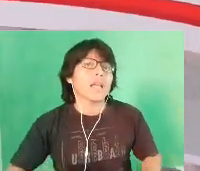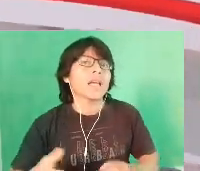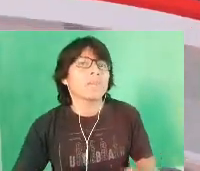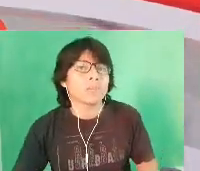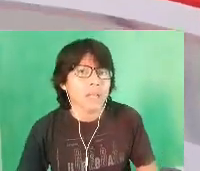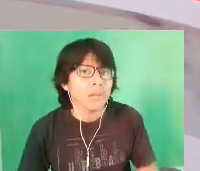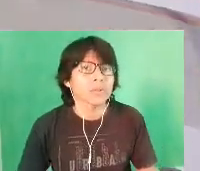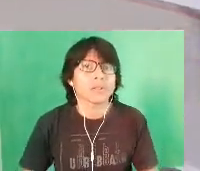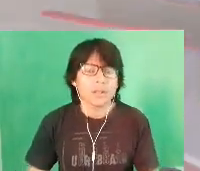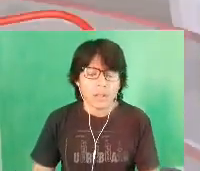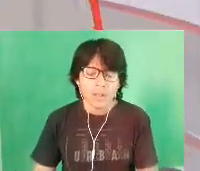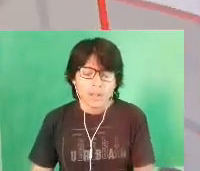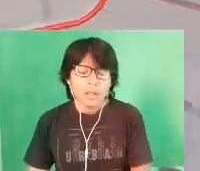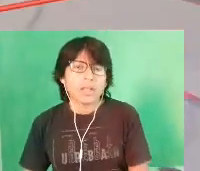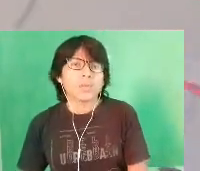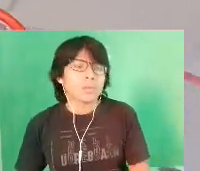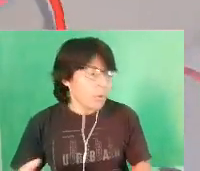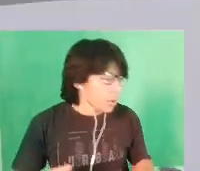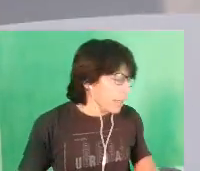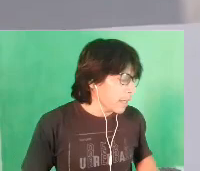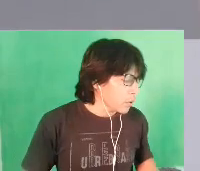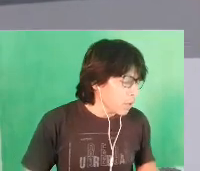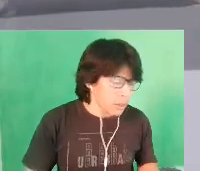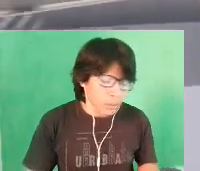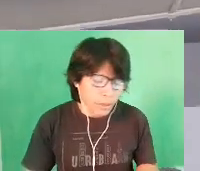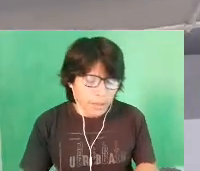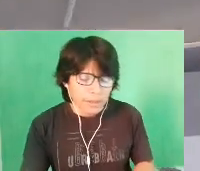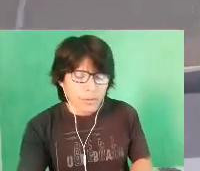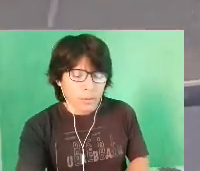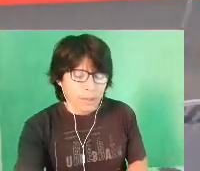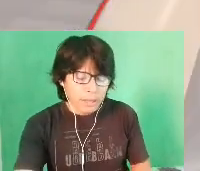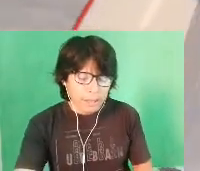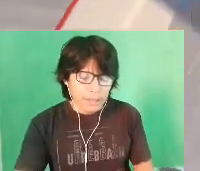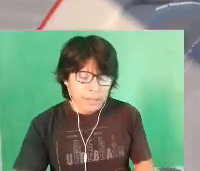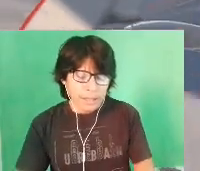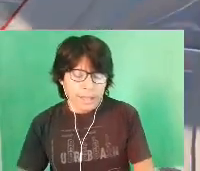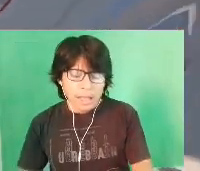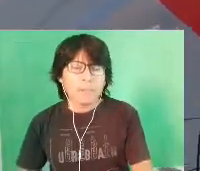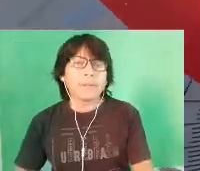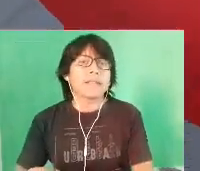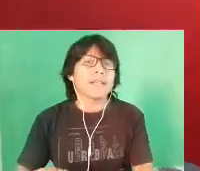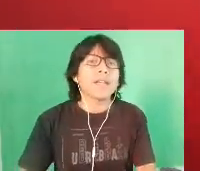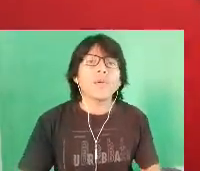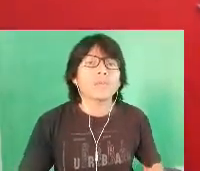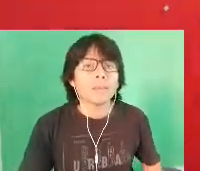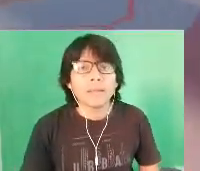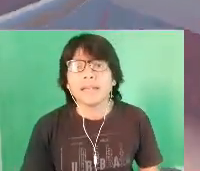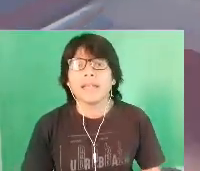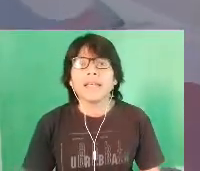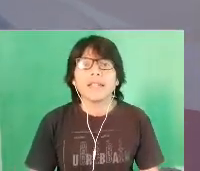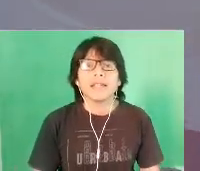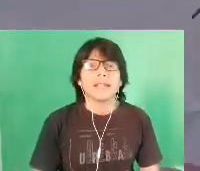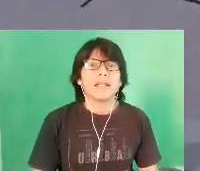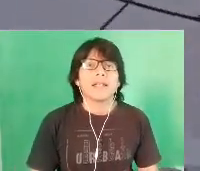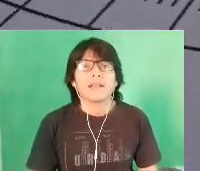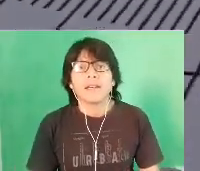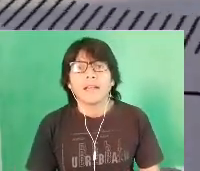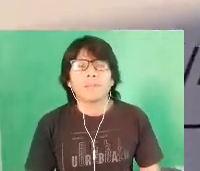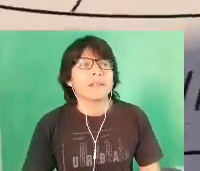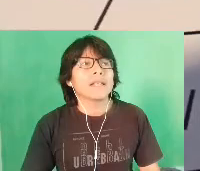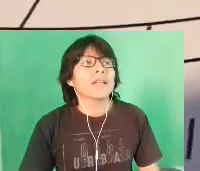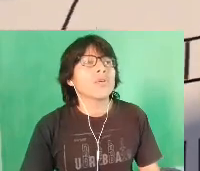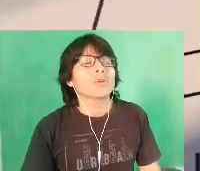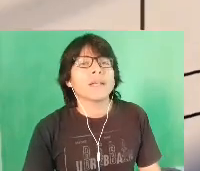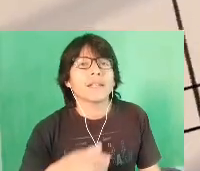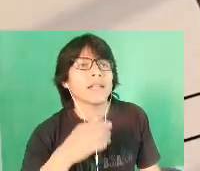empezar, ¿por qué encapuchados? Se supone que son estudiantes normalistas. El presidente no los va a perseguir,